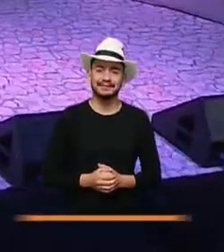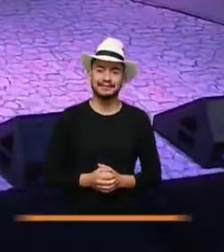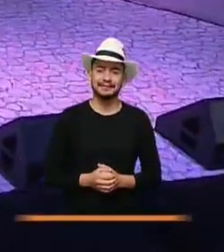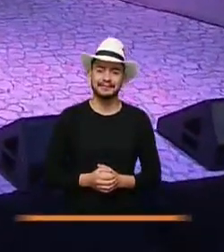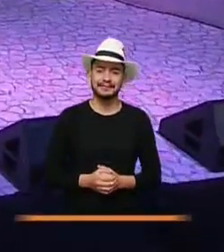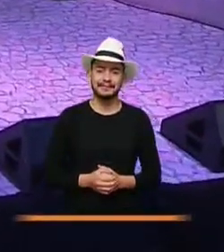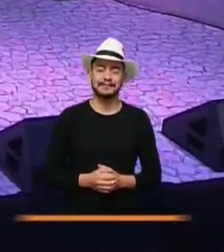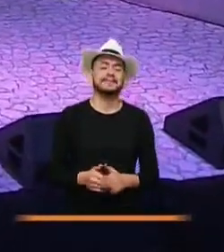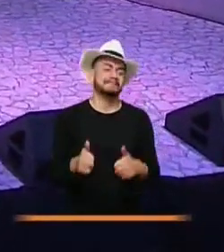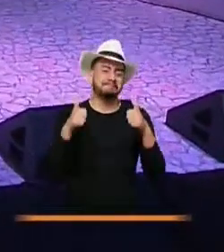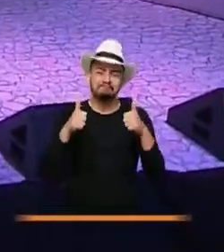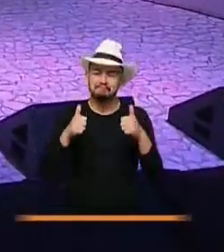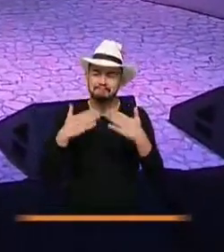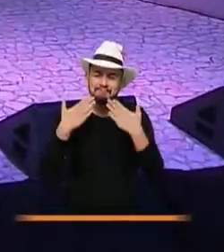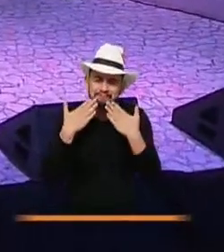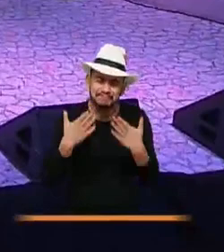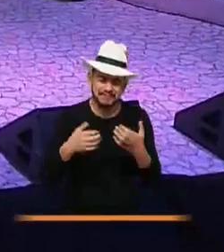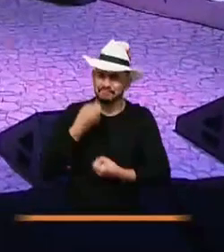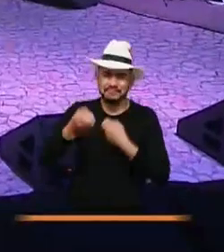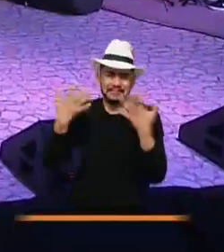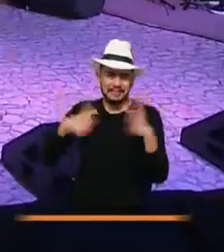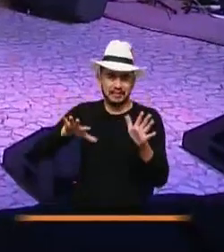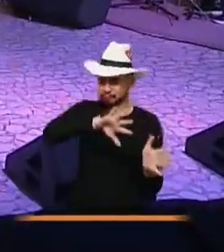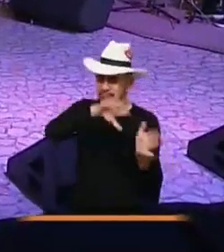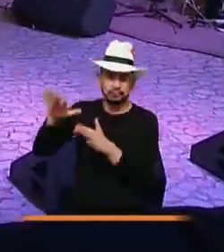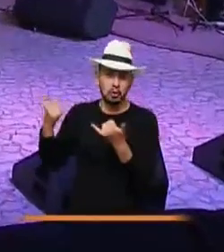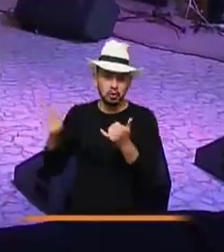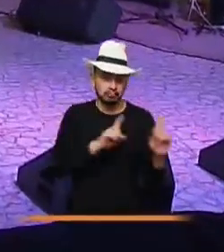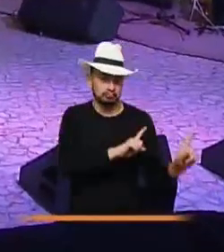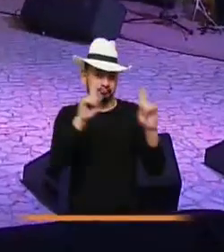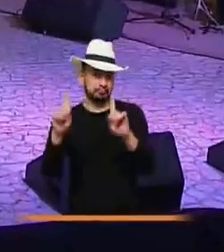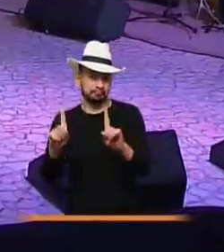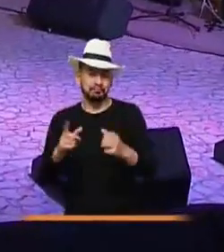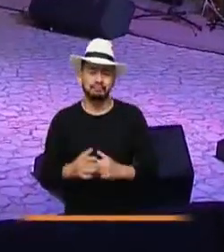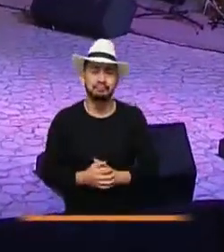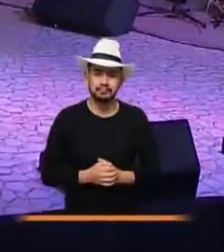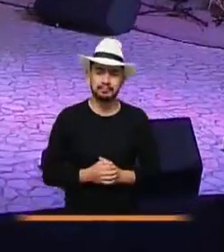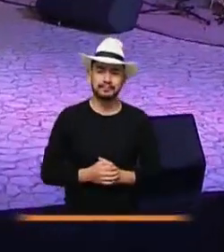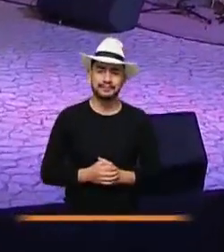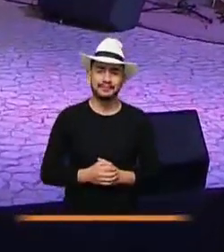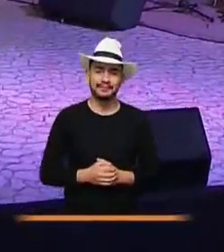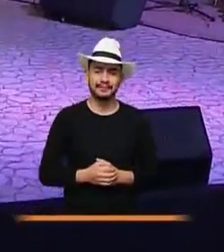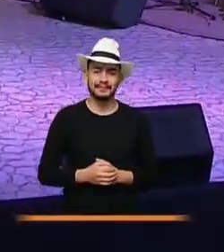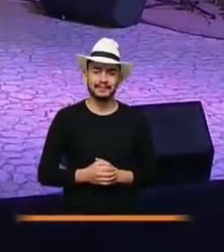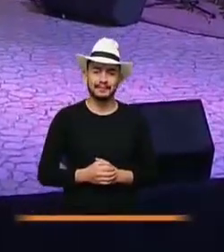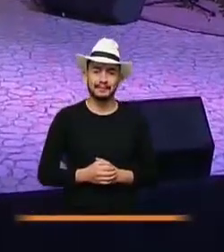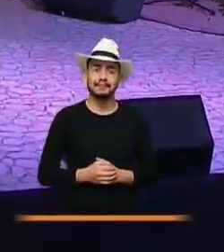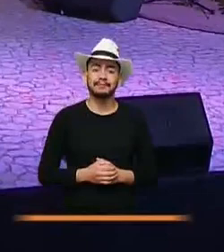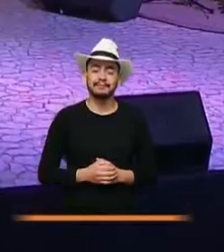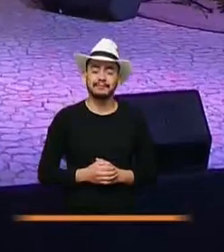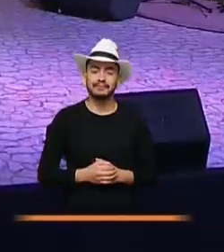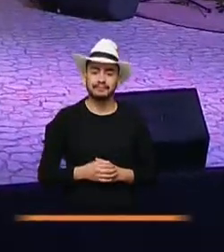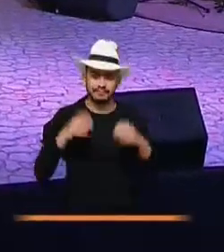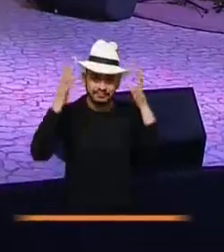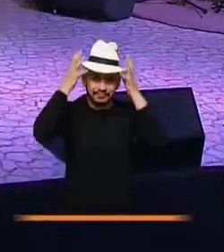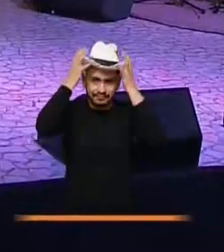gracias termina la tanda llamamos a la siguiente pareja vienen al escenario me canto y el trovador cocoliso me cantó y cocoliso